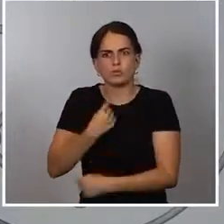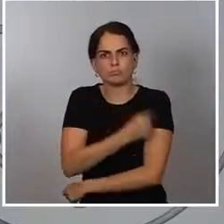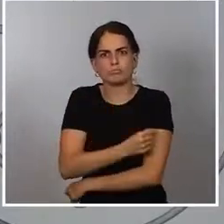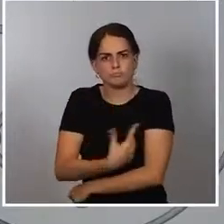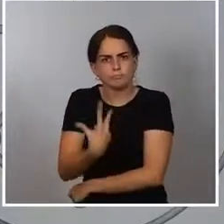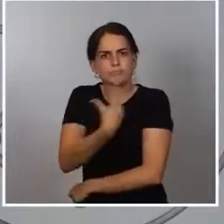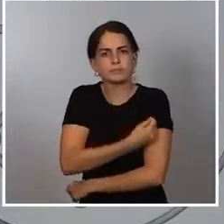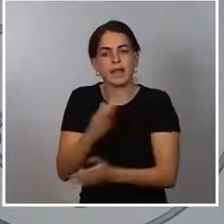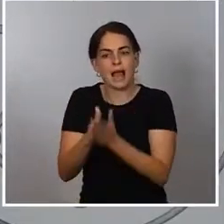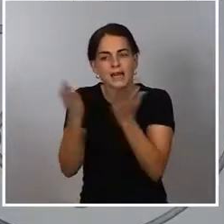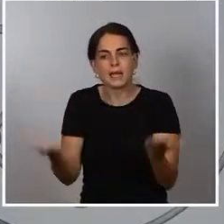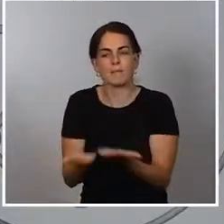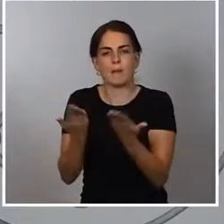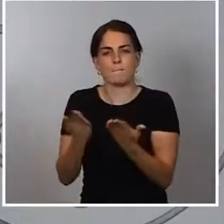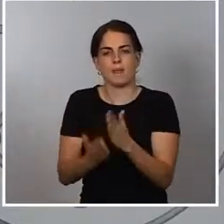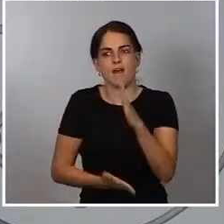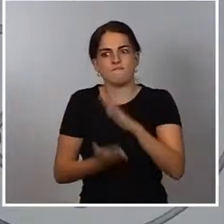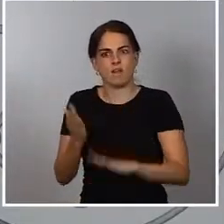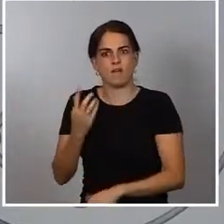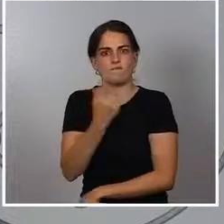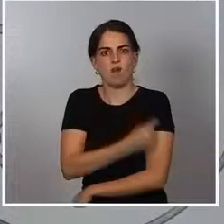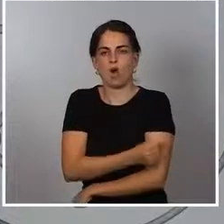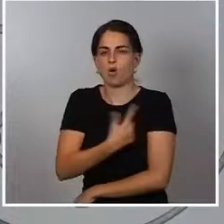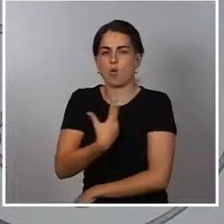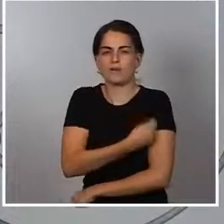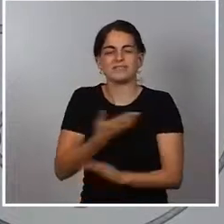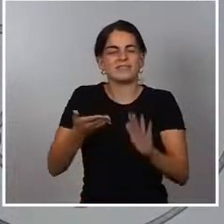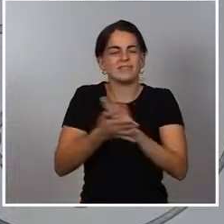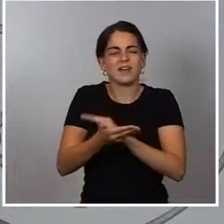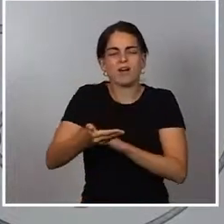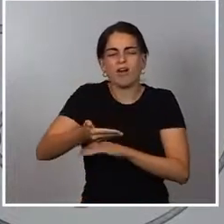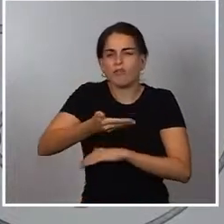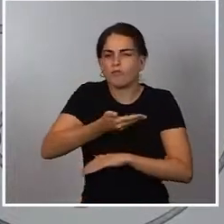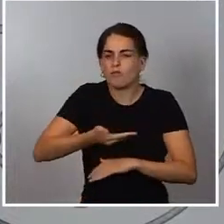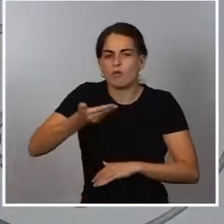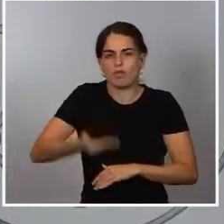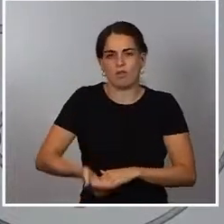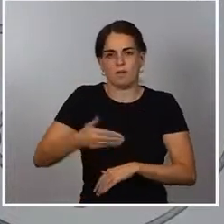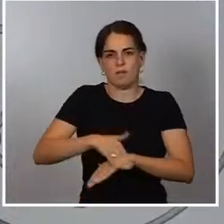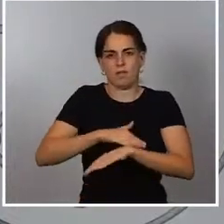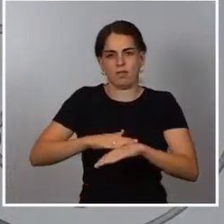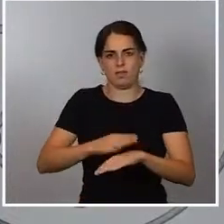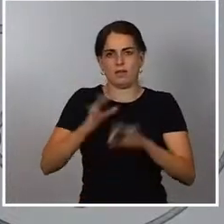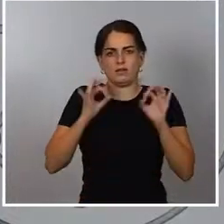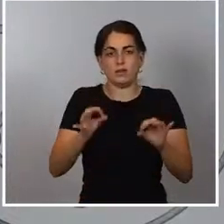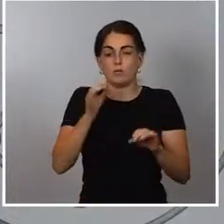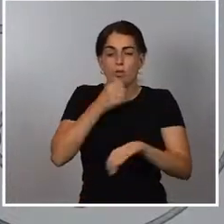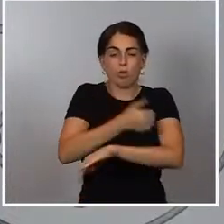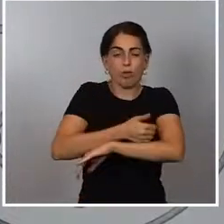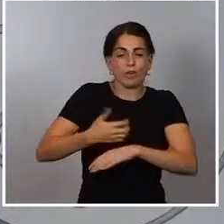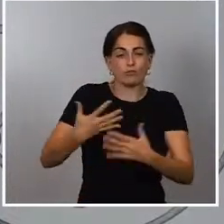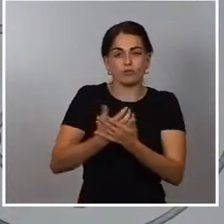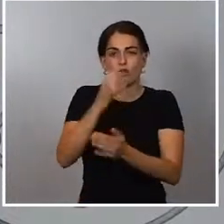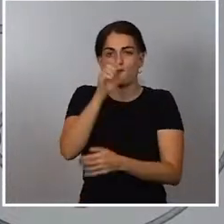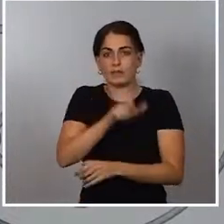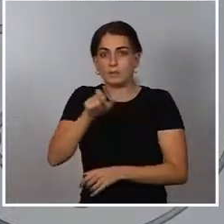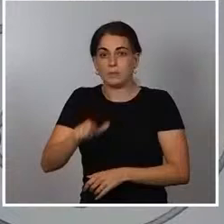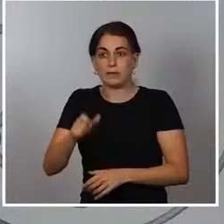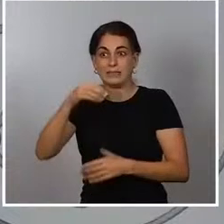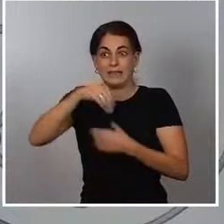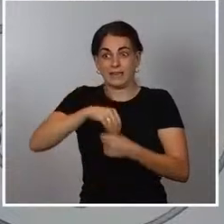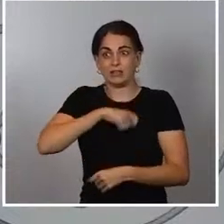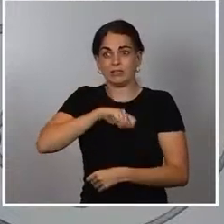es fundamental es fundamental que toda la ciudadanía de este país de todos los tramos pero también la gente joven aunque sean